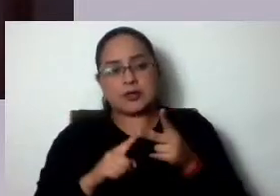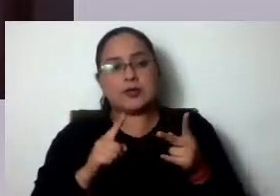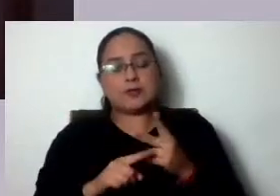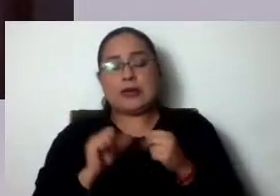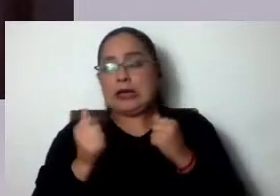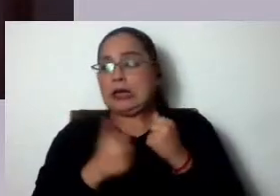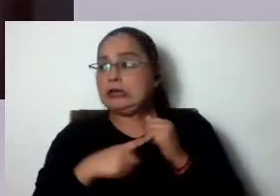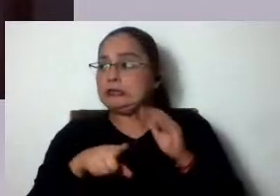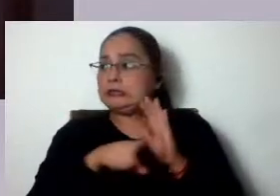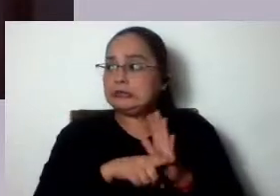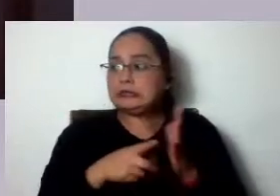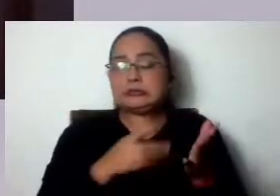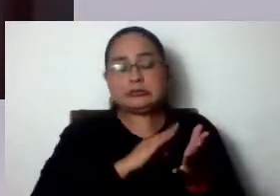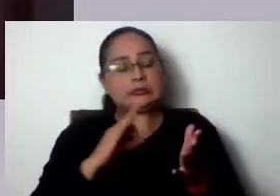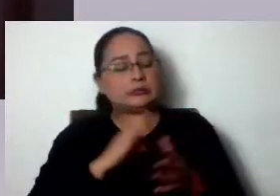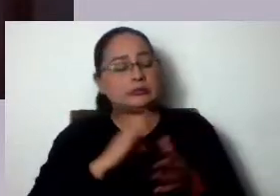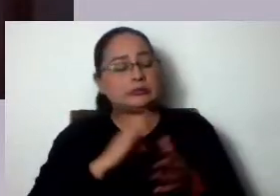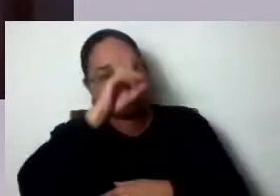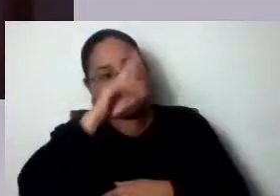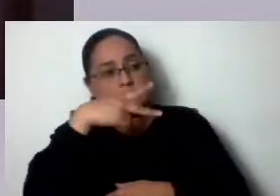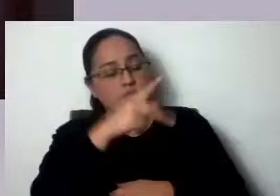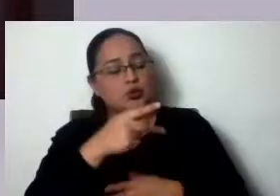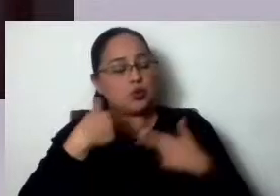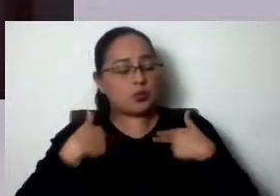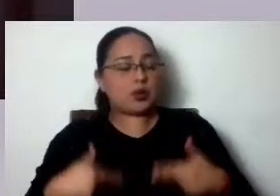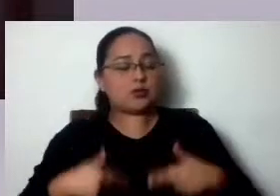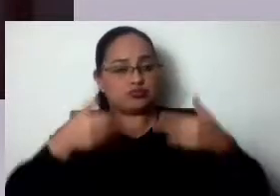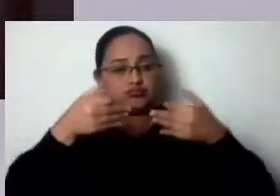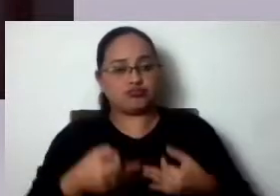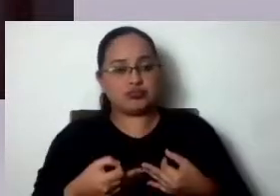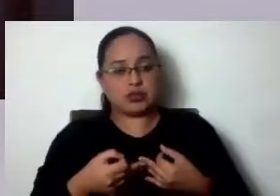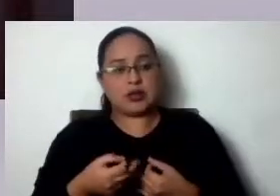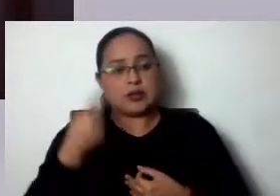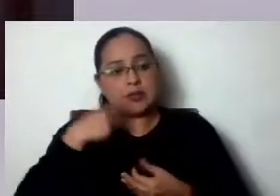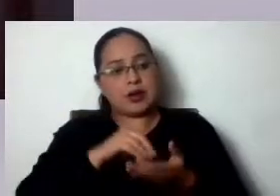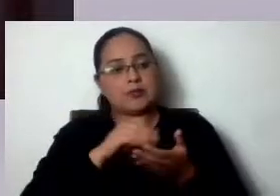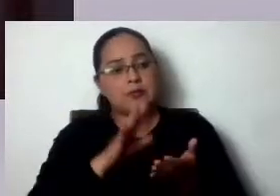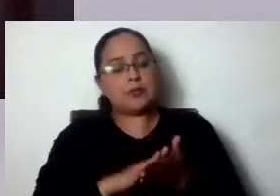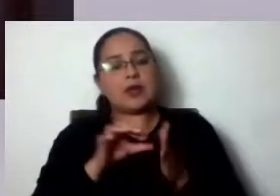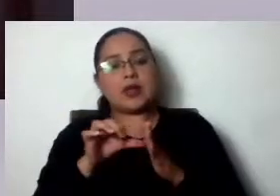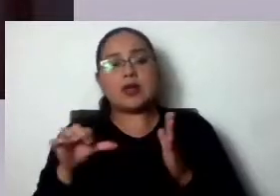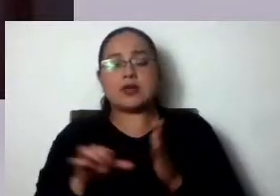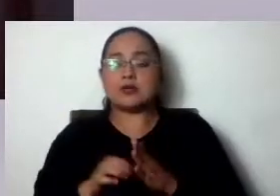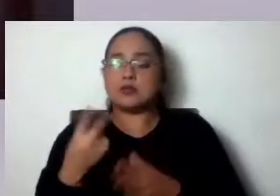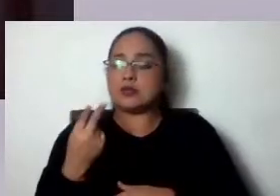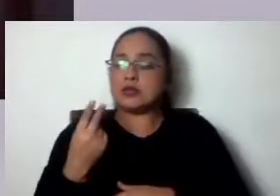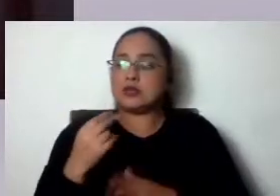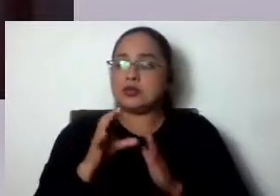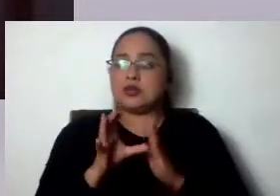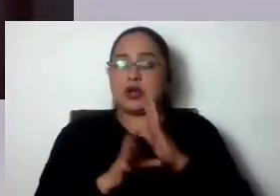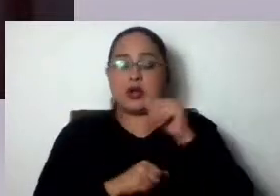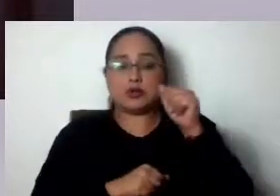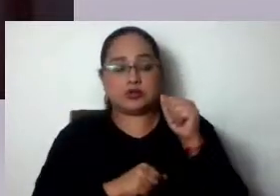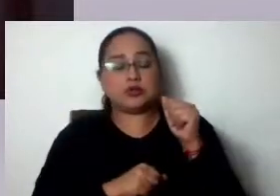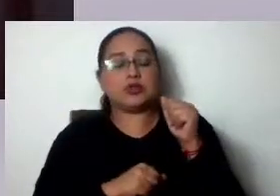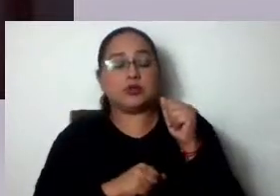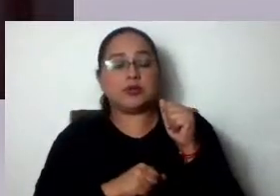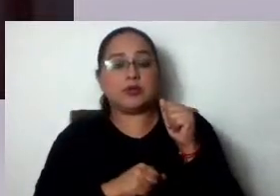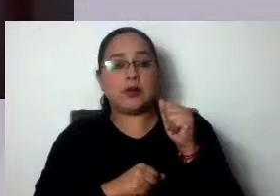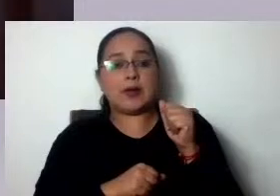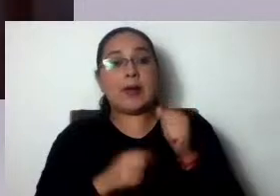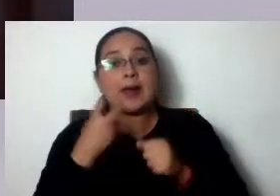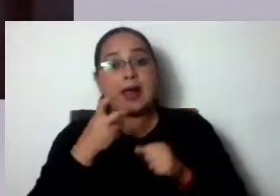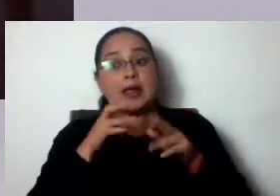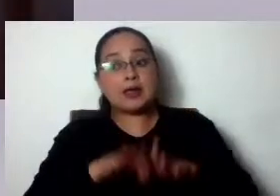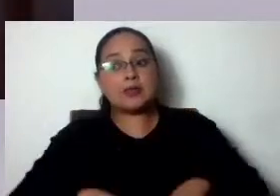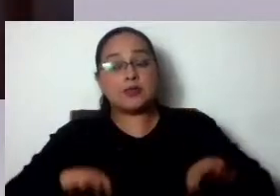que te permiten respetar la dignidad humana en las condiciones previstas en el artículo 25 de la constitución tomando en